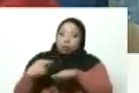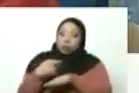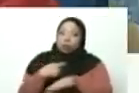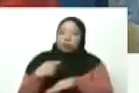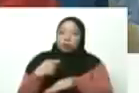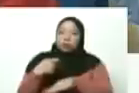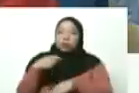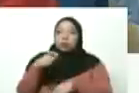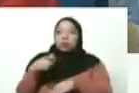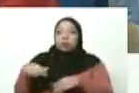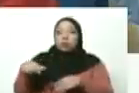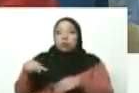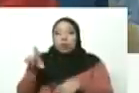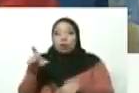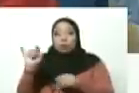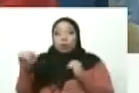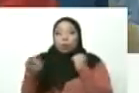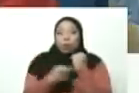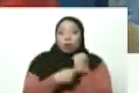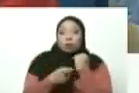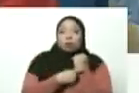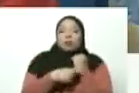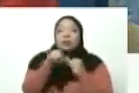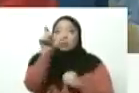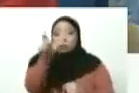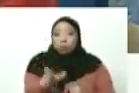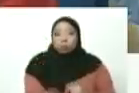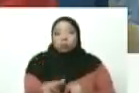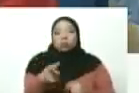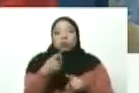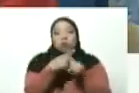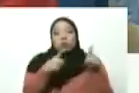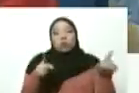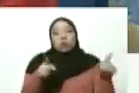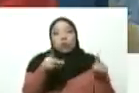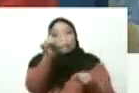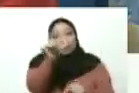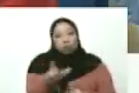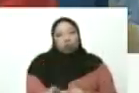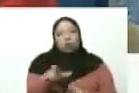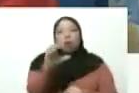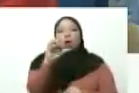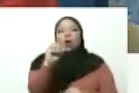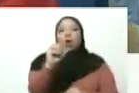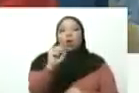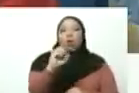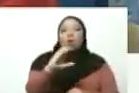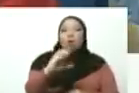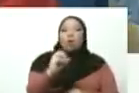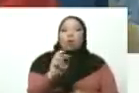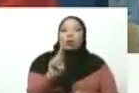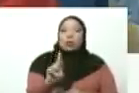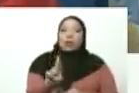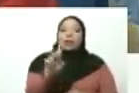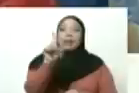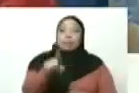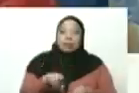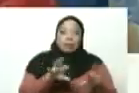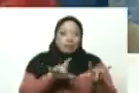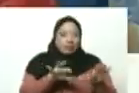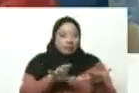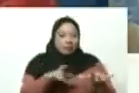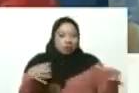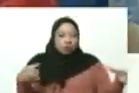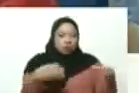innombrable le retiró la solicitud de extradición a oscar árape garcía quien fuera secretario general de